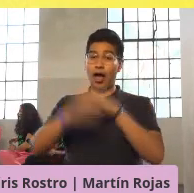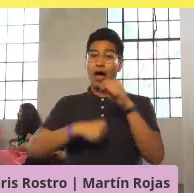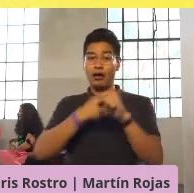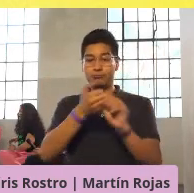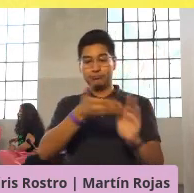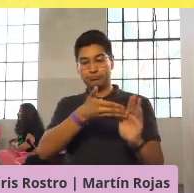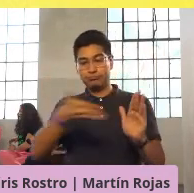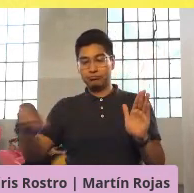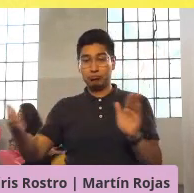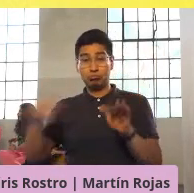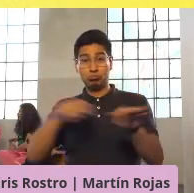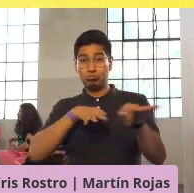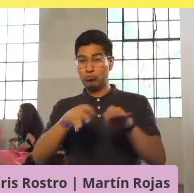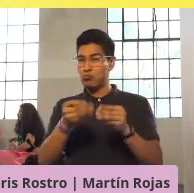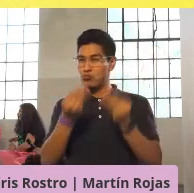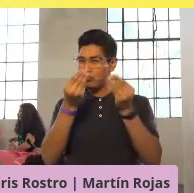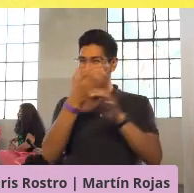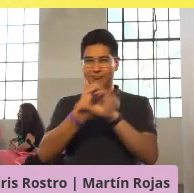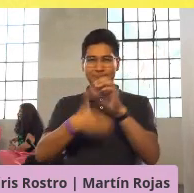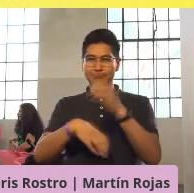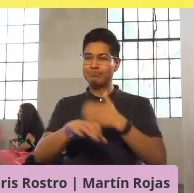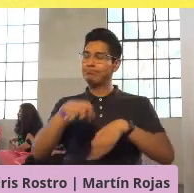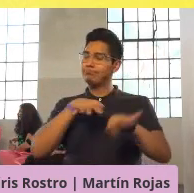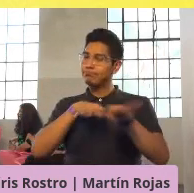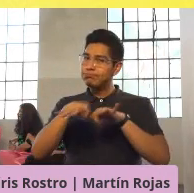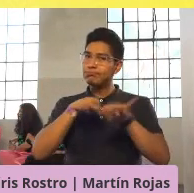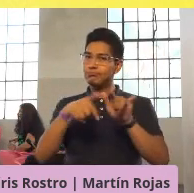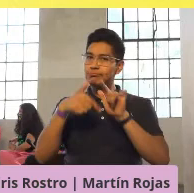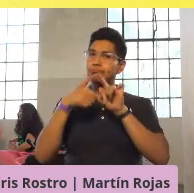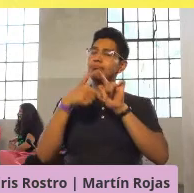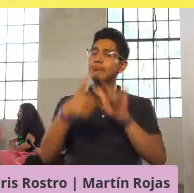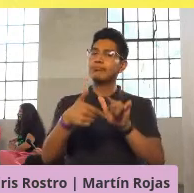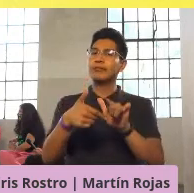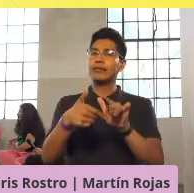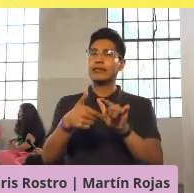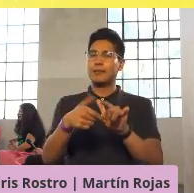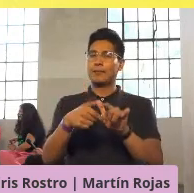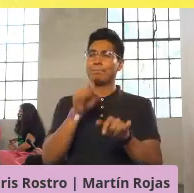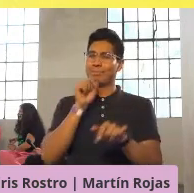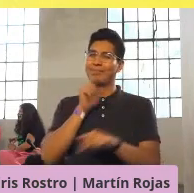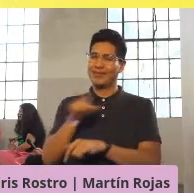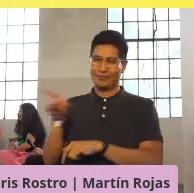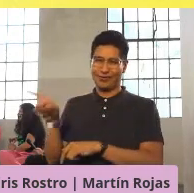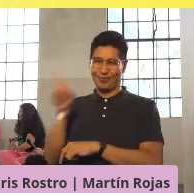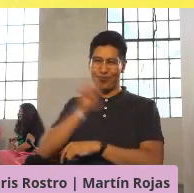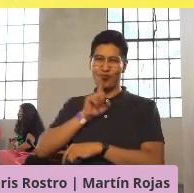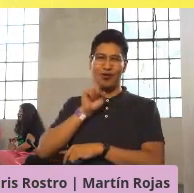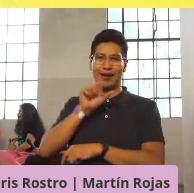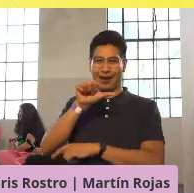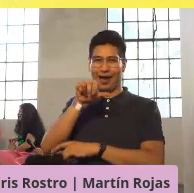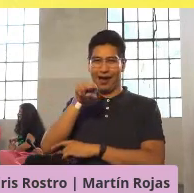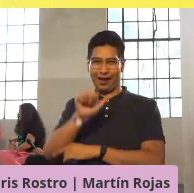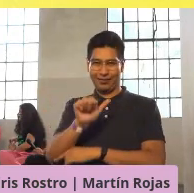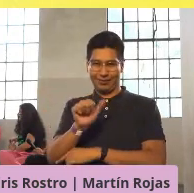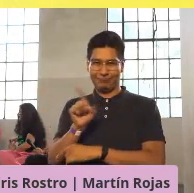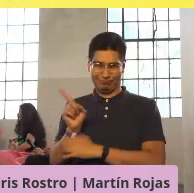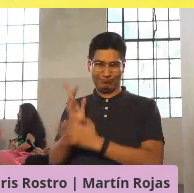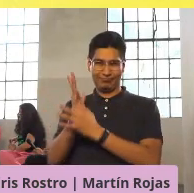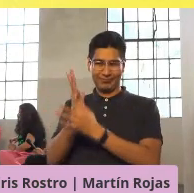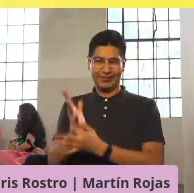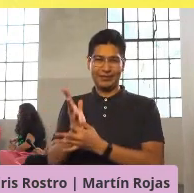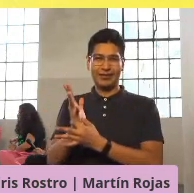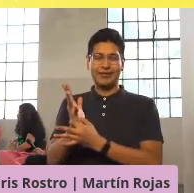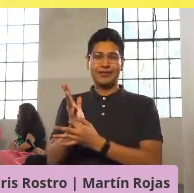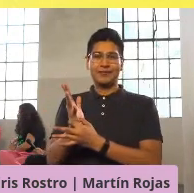el siguiente, no sé, ¿no? Como que, pero pues creo que algo de lo que dijo Ana, como que hay un proyecto, bueno,